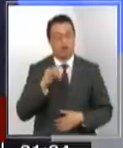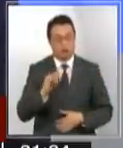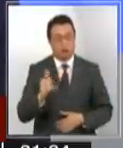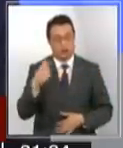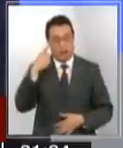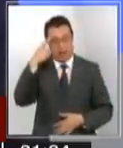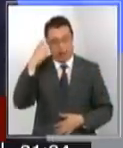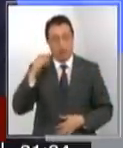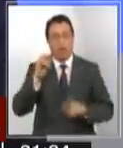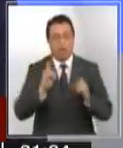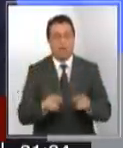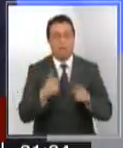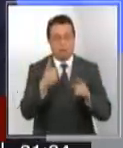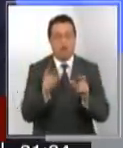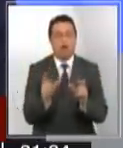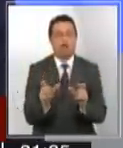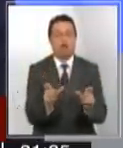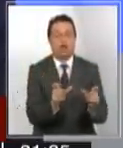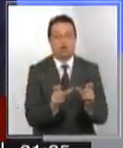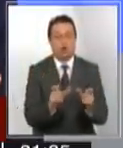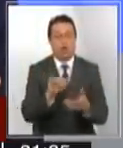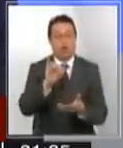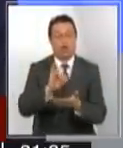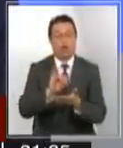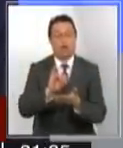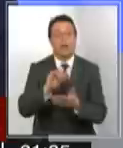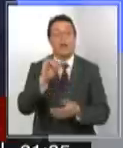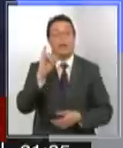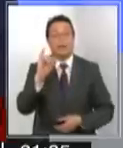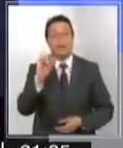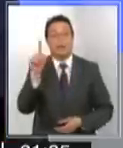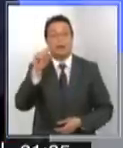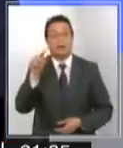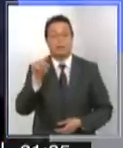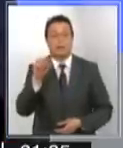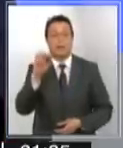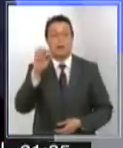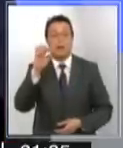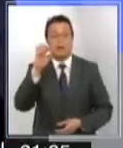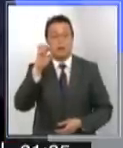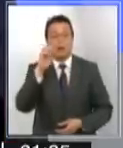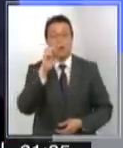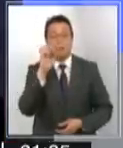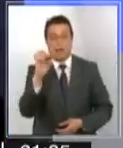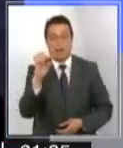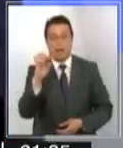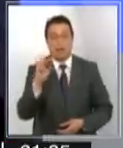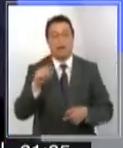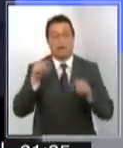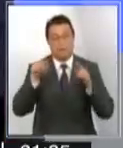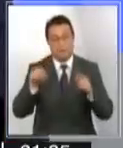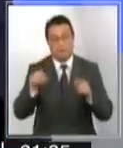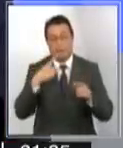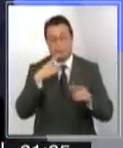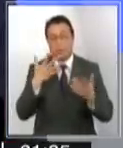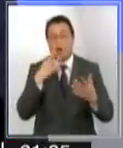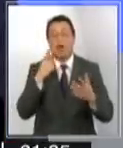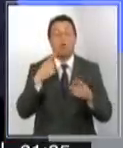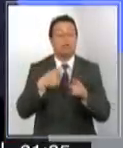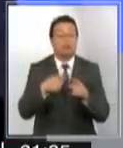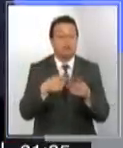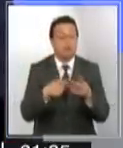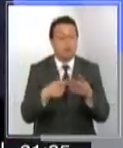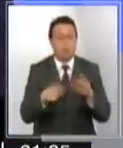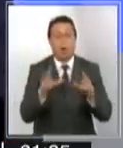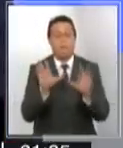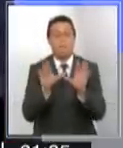un control de parte del Instituto de Salud Pública para determinar cuáles son las propiedades cada una de los tipos de marihuana que existen, ¿no es